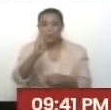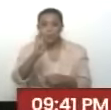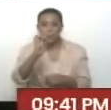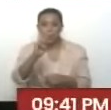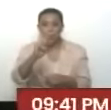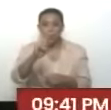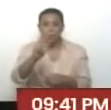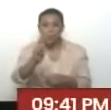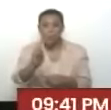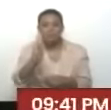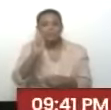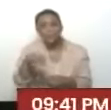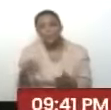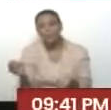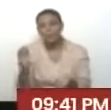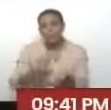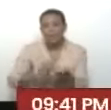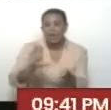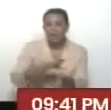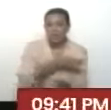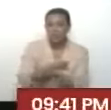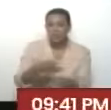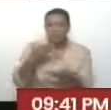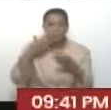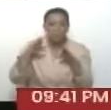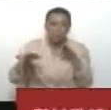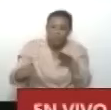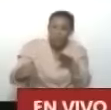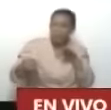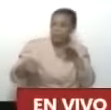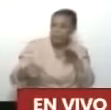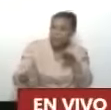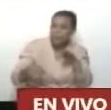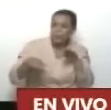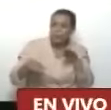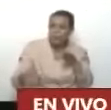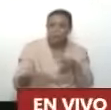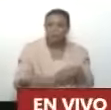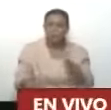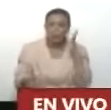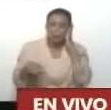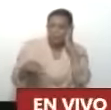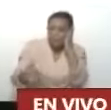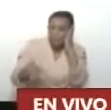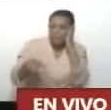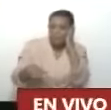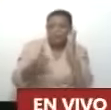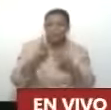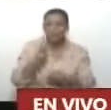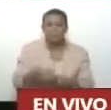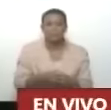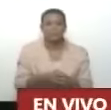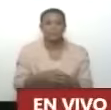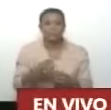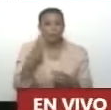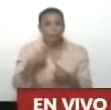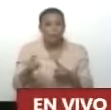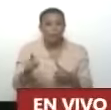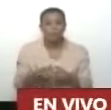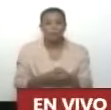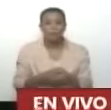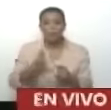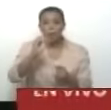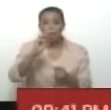volvió, como tenía que volver, al canto del rap, rapera, famosa rapera venezolana. Igualmente está